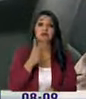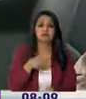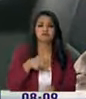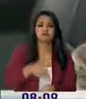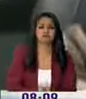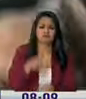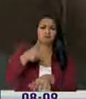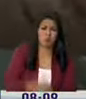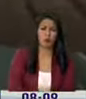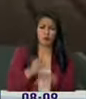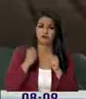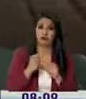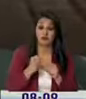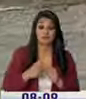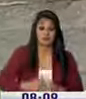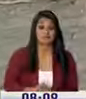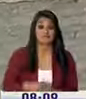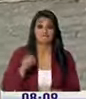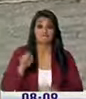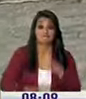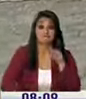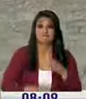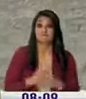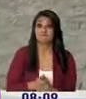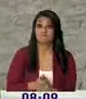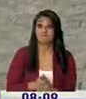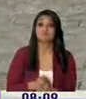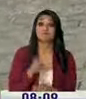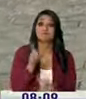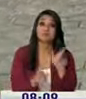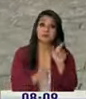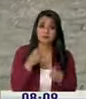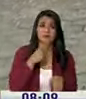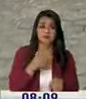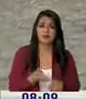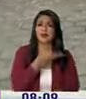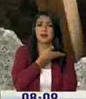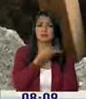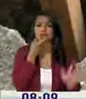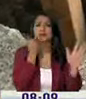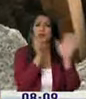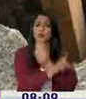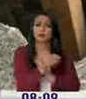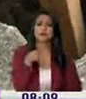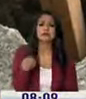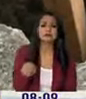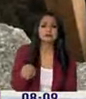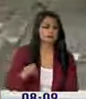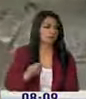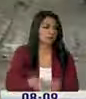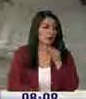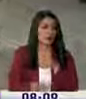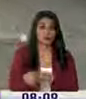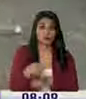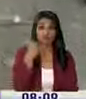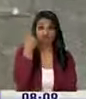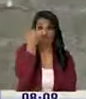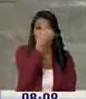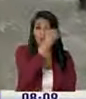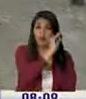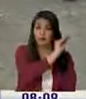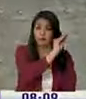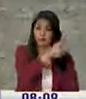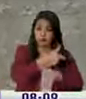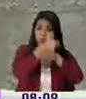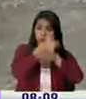los vehículos se estropean. La comunidad asegura haber reportado el daño que entre los principales problemas genera tráfico